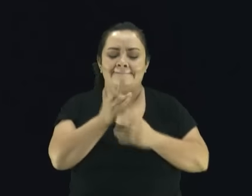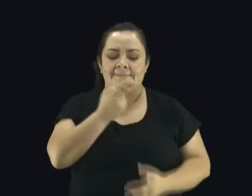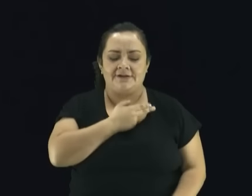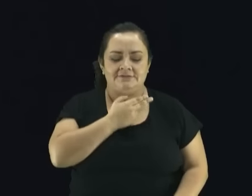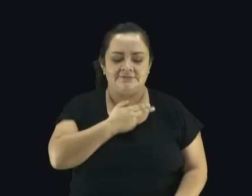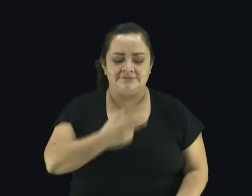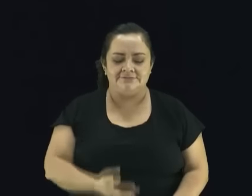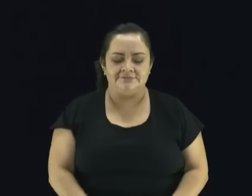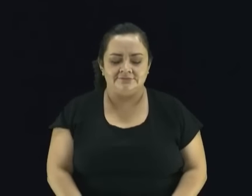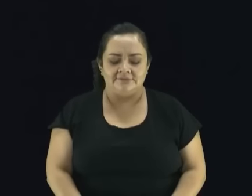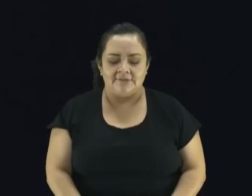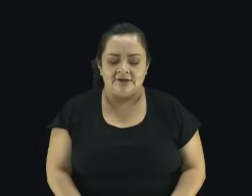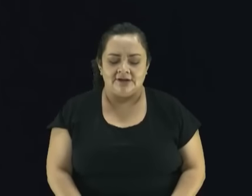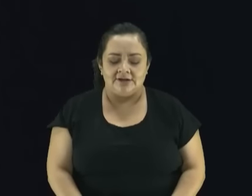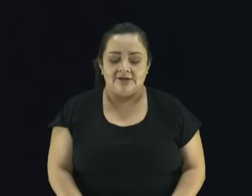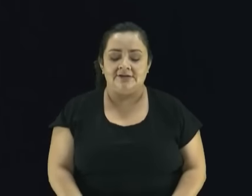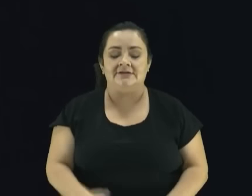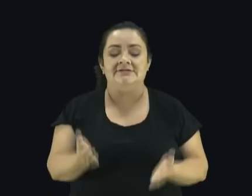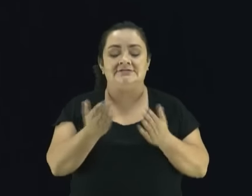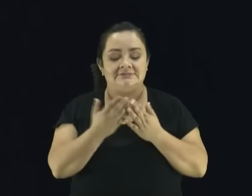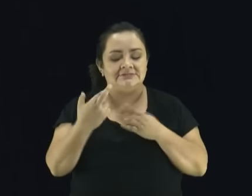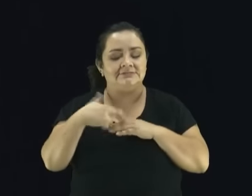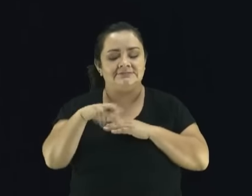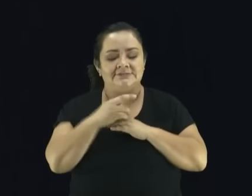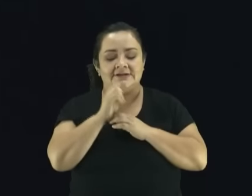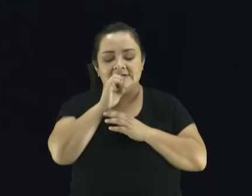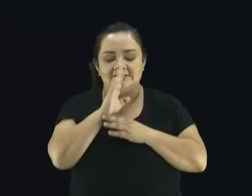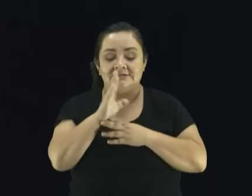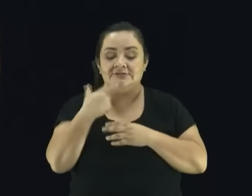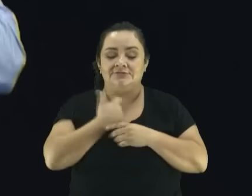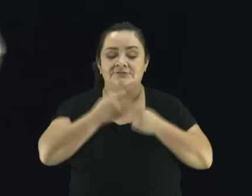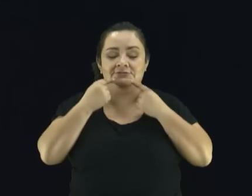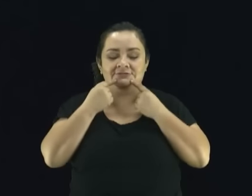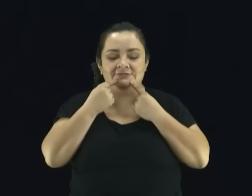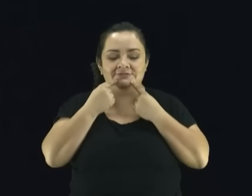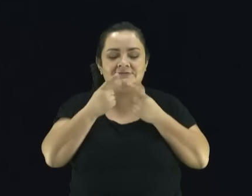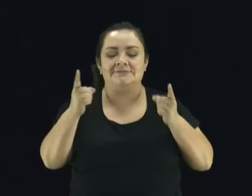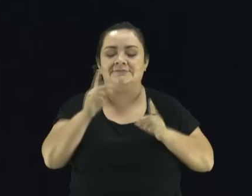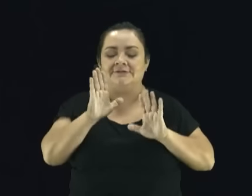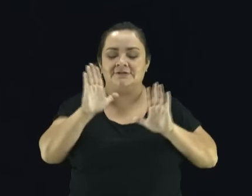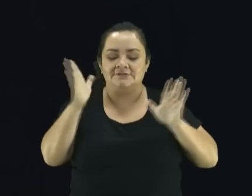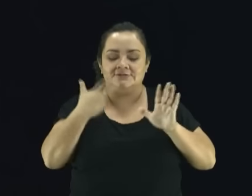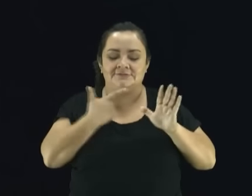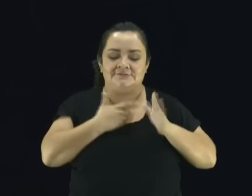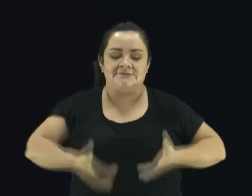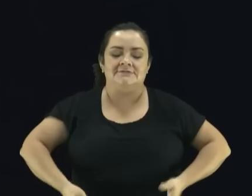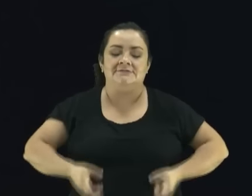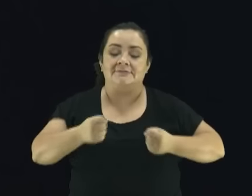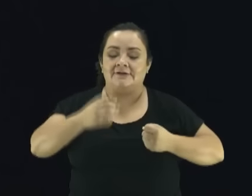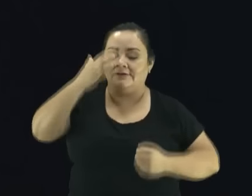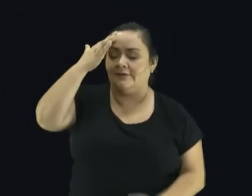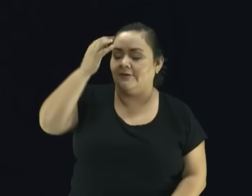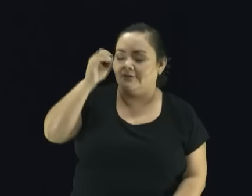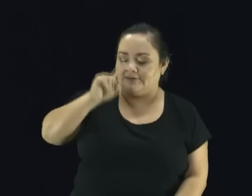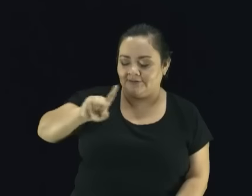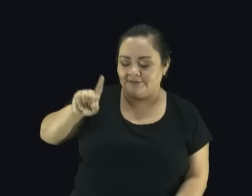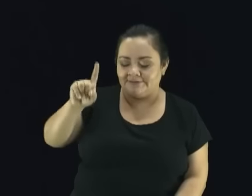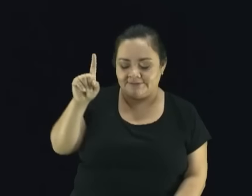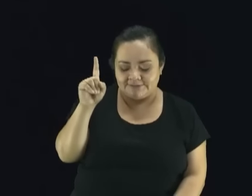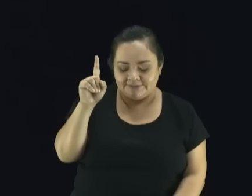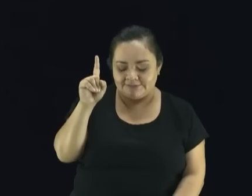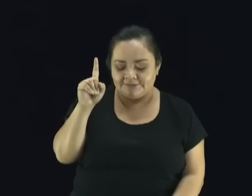pecados tu palabra dice En romanos que si confesamos con nuestra boca que Jesús es el señor y creemos en nuestro corazón que Dios levantó de los